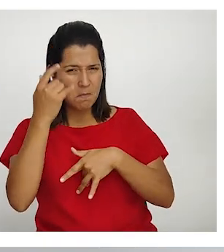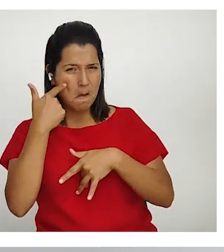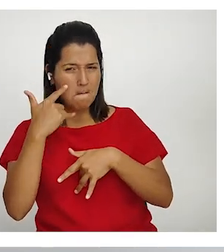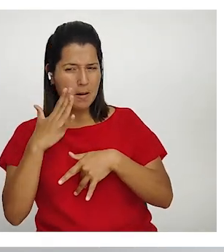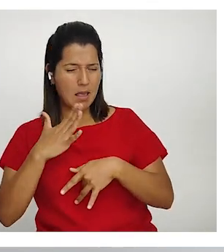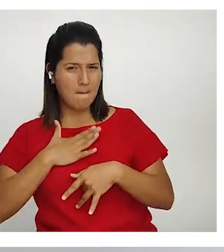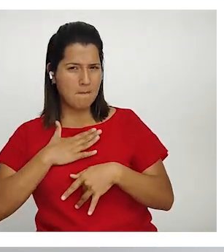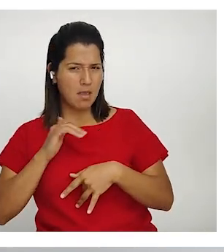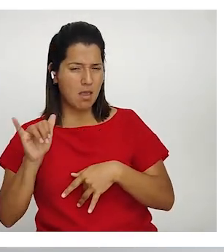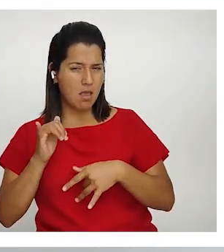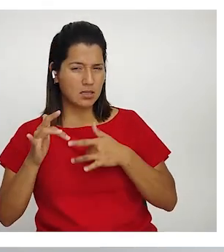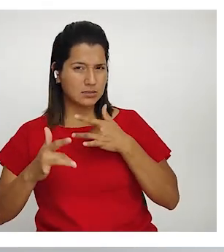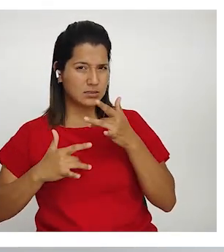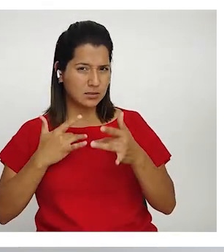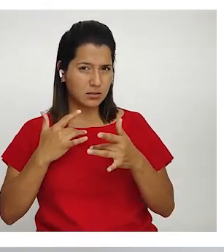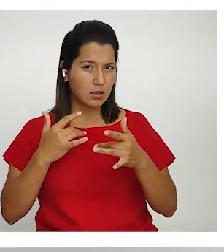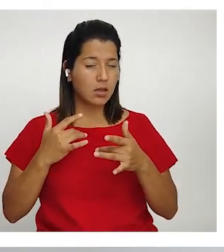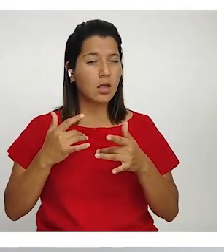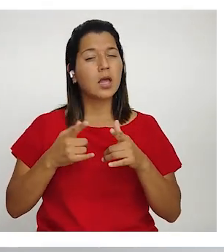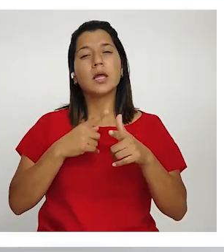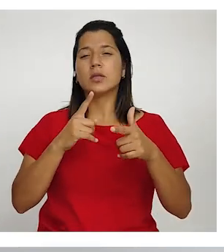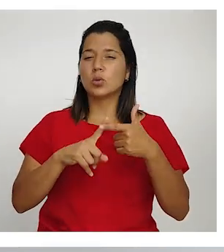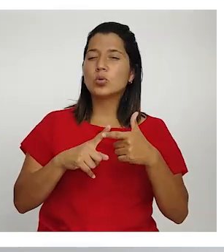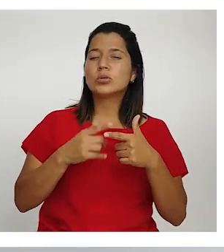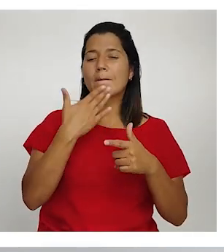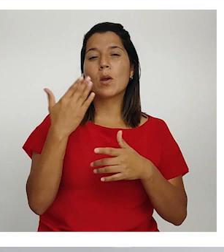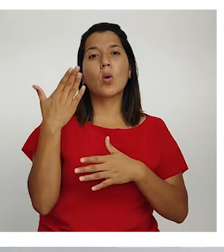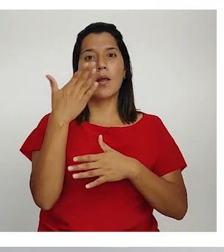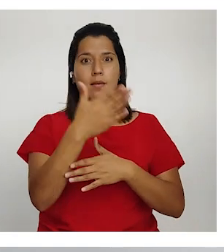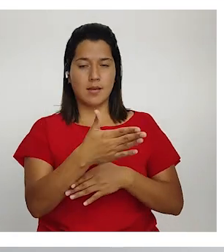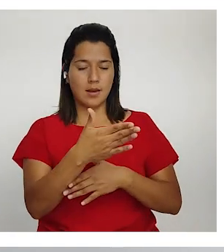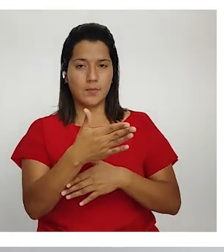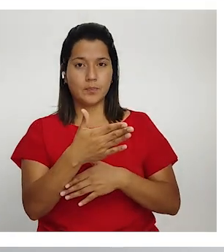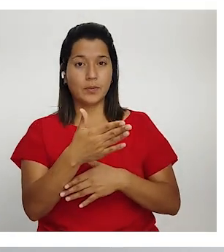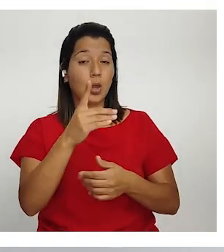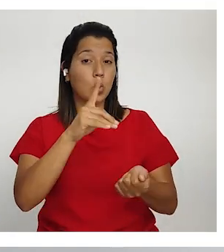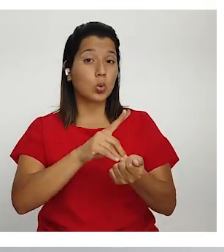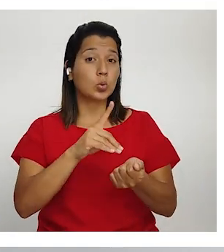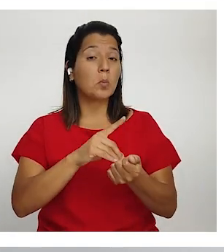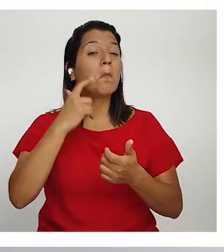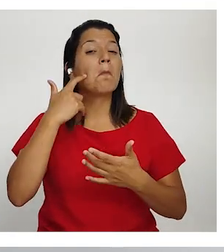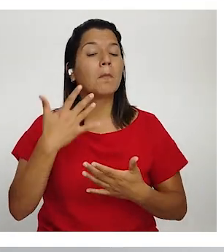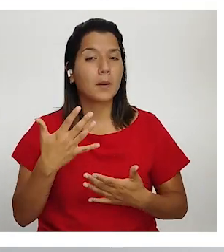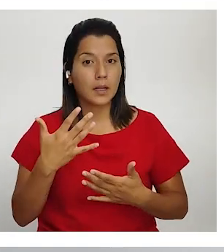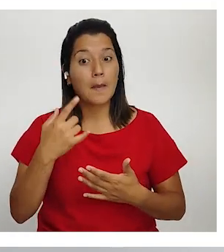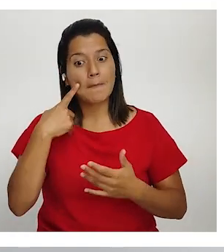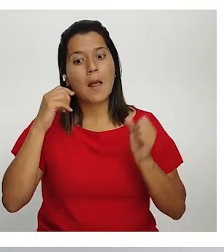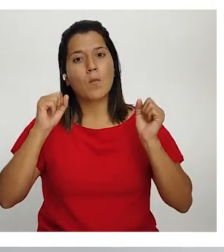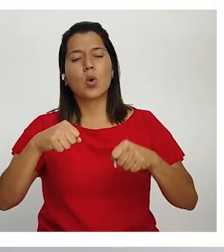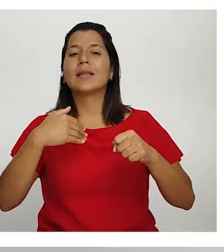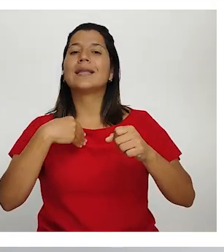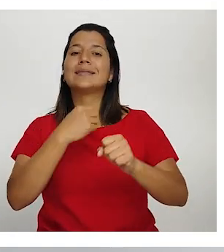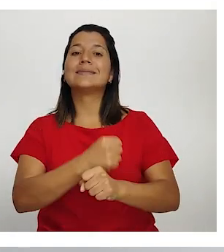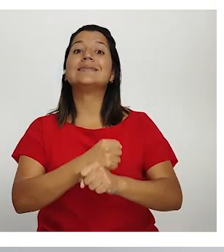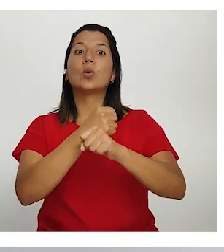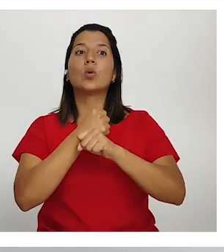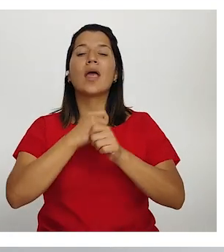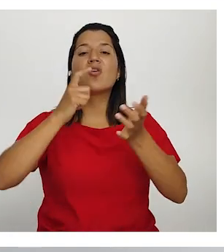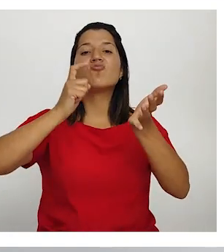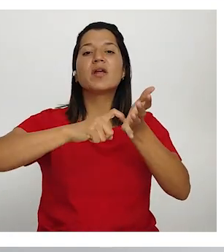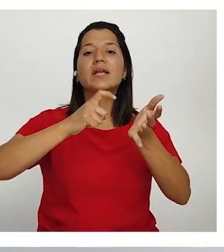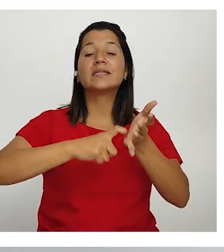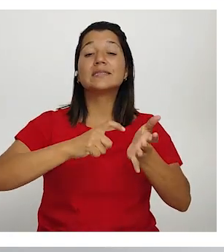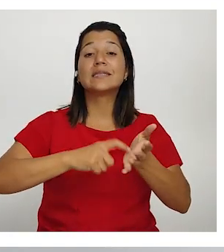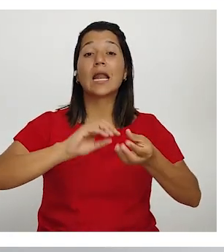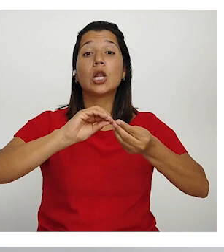yo puedo estar enfermo de lo mismo. Entonces, acudir, porque así nosotros vamos a garantizarnos que va a haber un reporte de esa enfermedad y el Ministerio